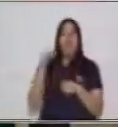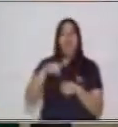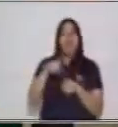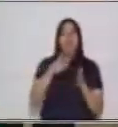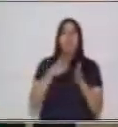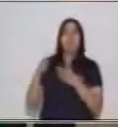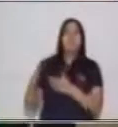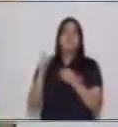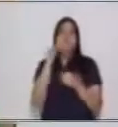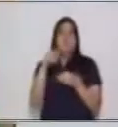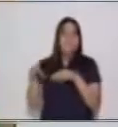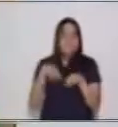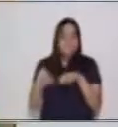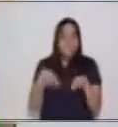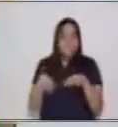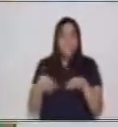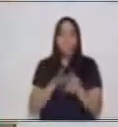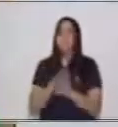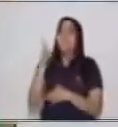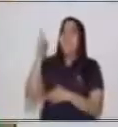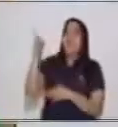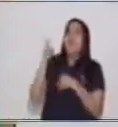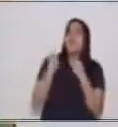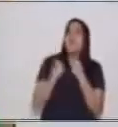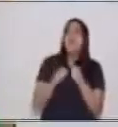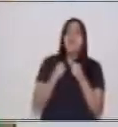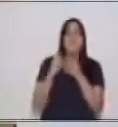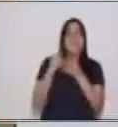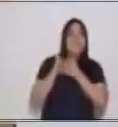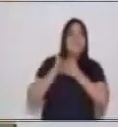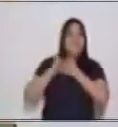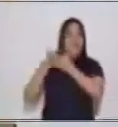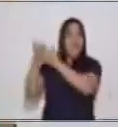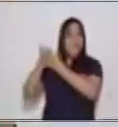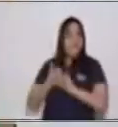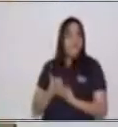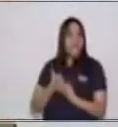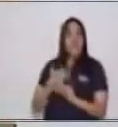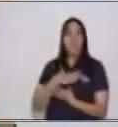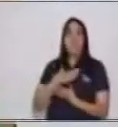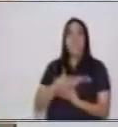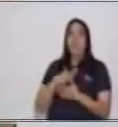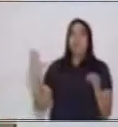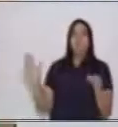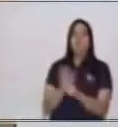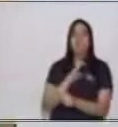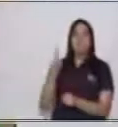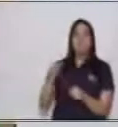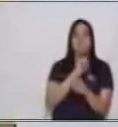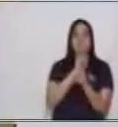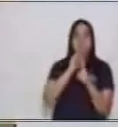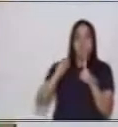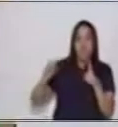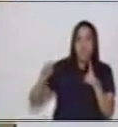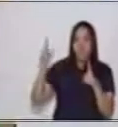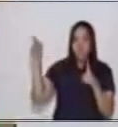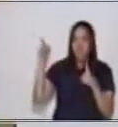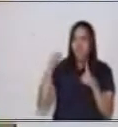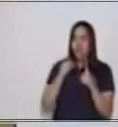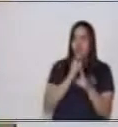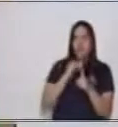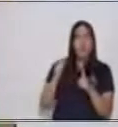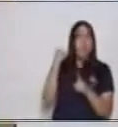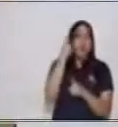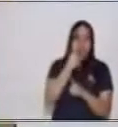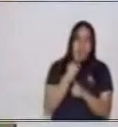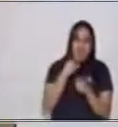acá, en el que tú vas a ayudarme ahí en casa a completar estas oraciones, ya sea con una